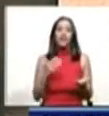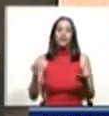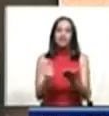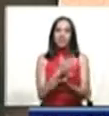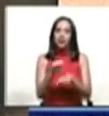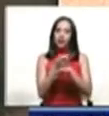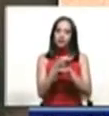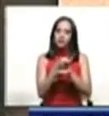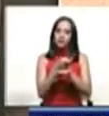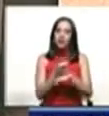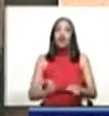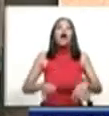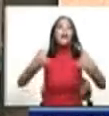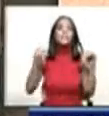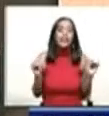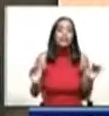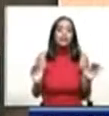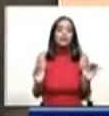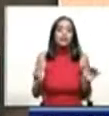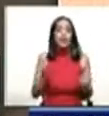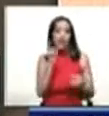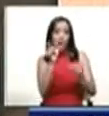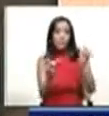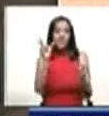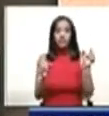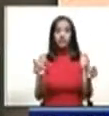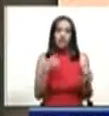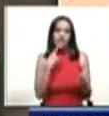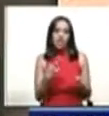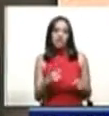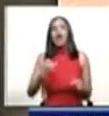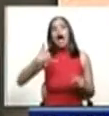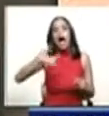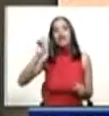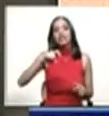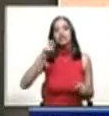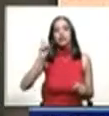a propósito de aquellos que dicen hay la necesidad,